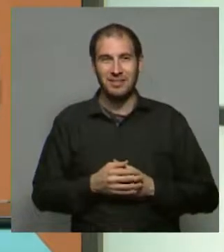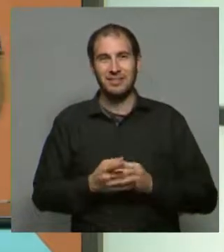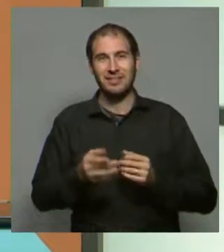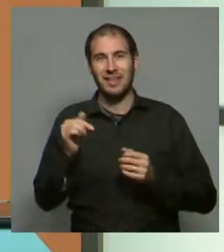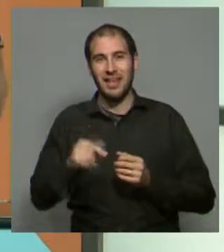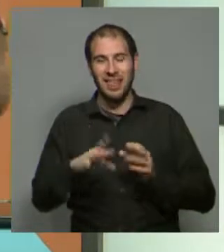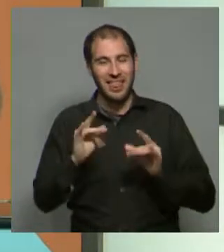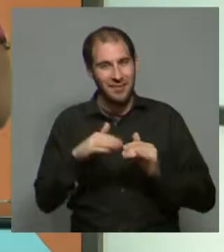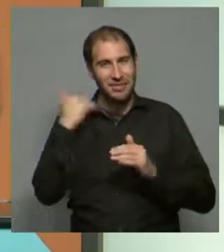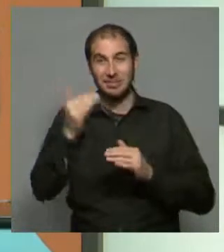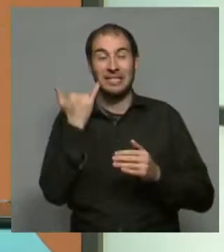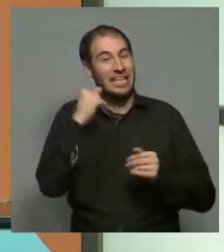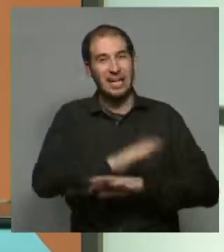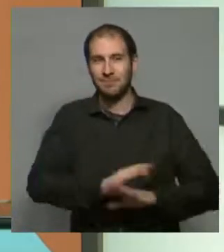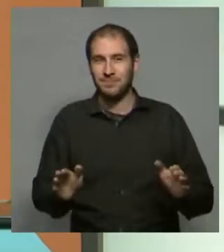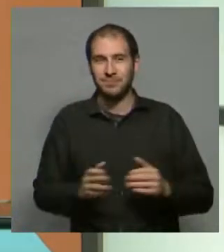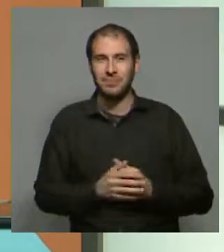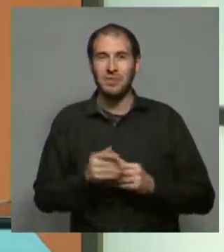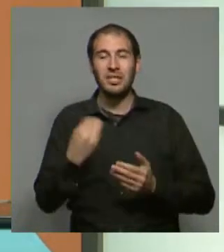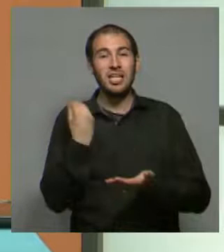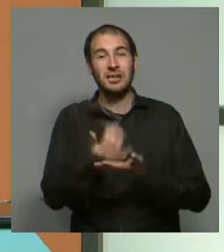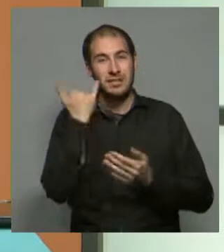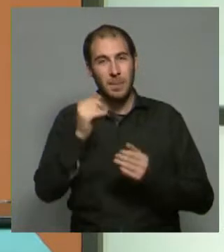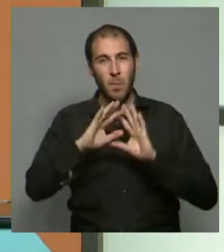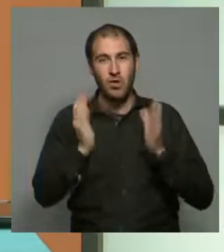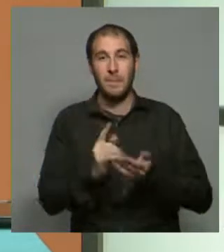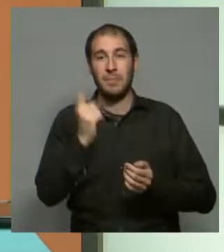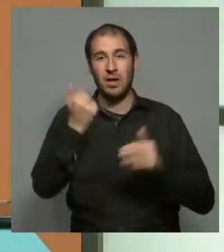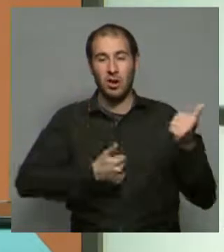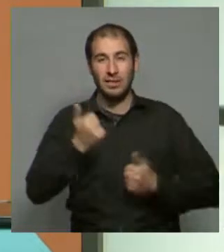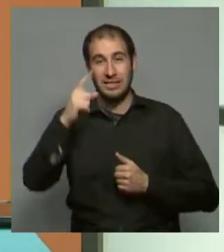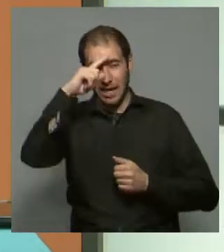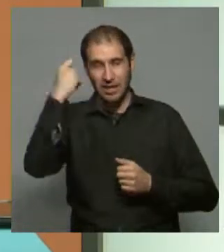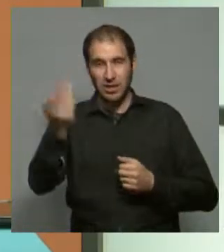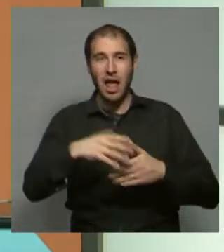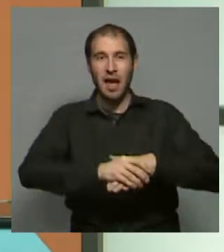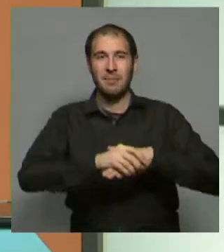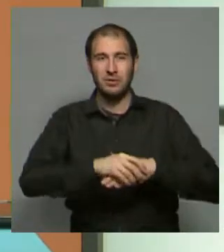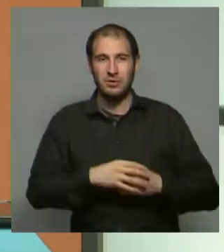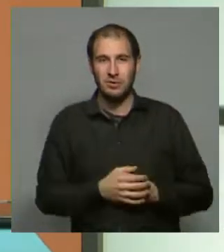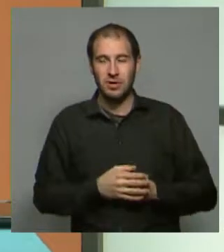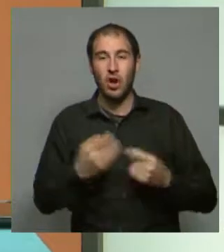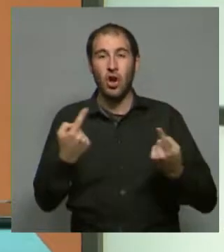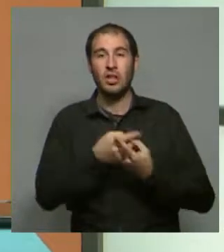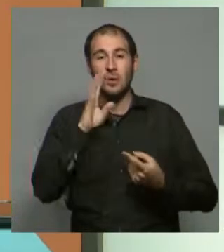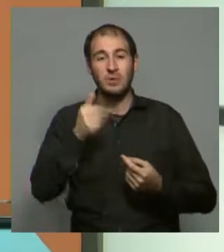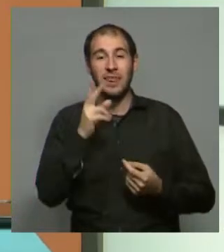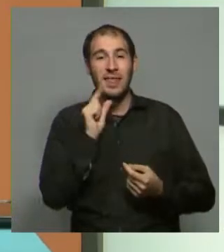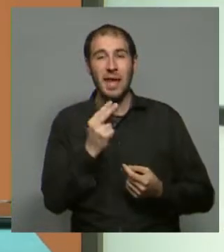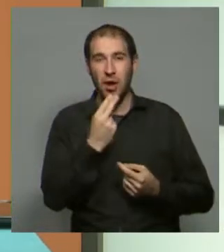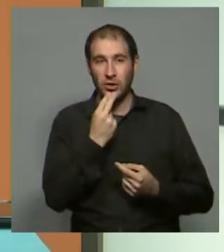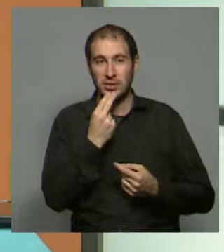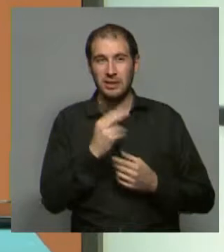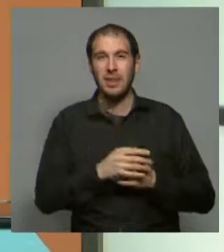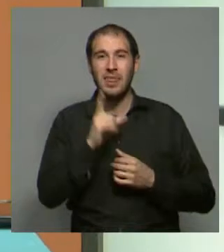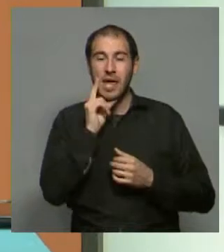ya cuesta superarlo, pero bueno, hay que superarlo. Estamos clasificados al Mundial. Primer partido internacional amistoso va a ser con Rusia el día 11 y ya el